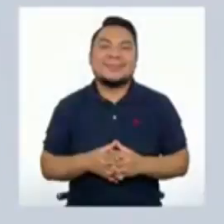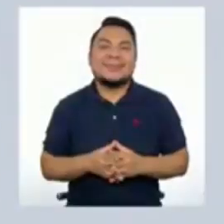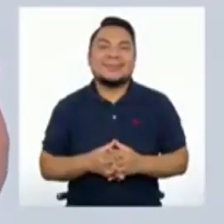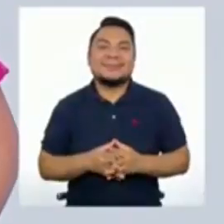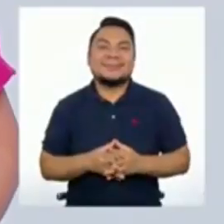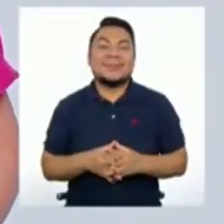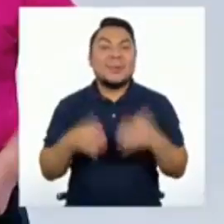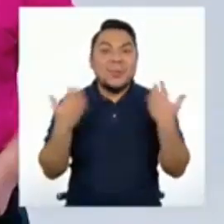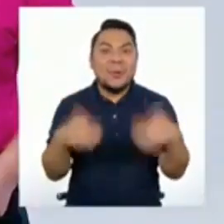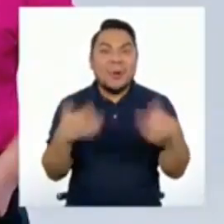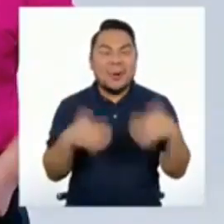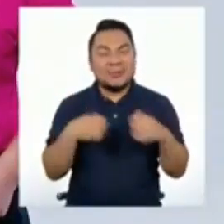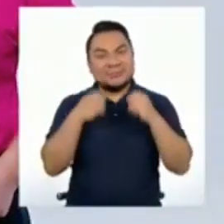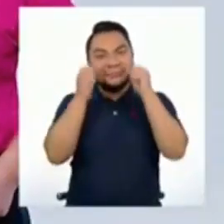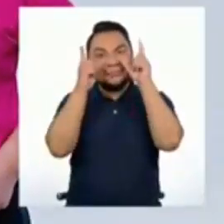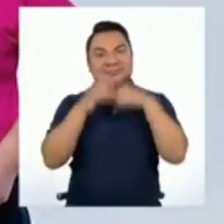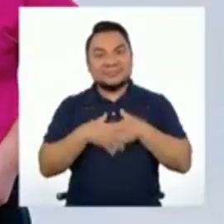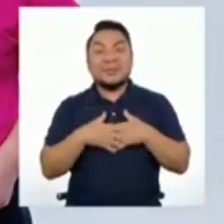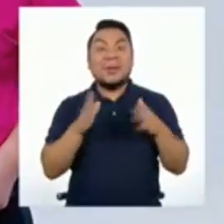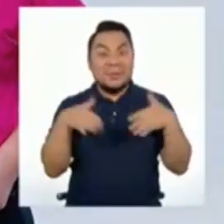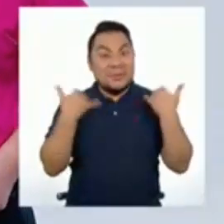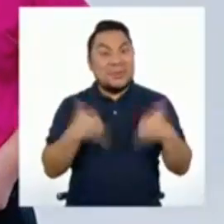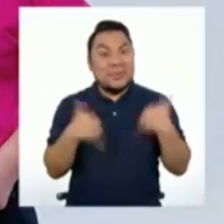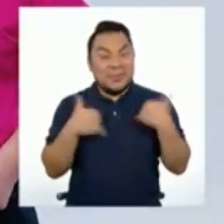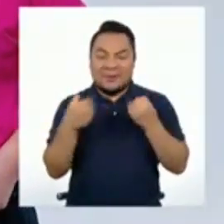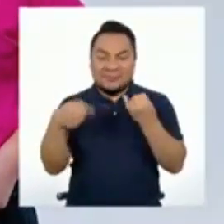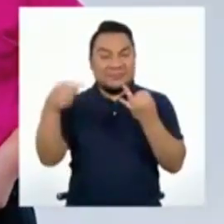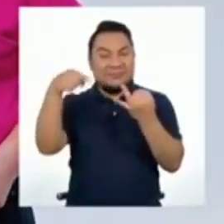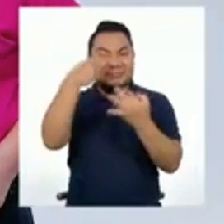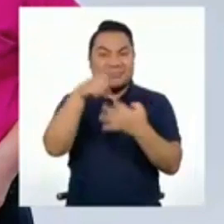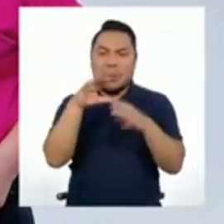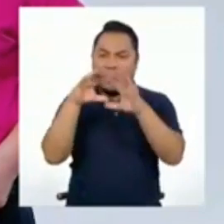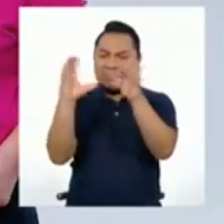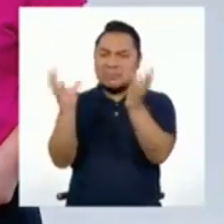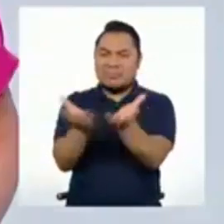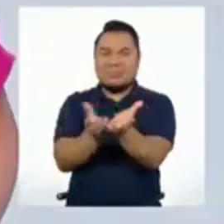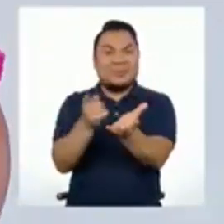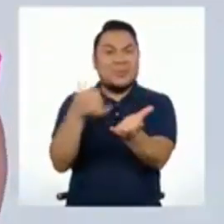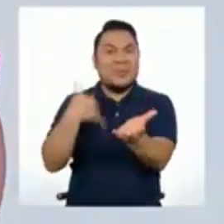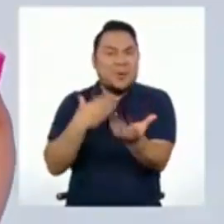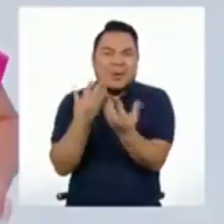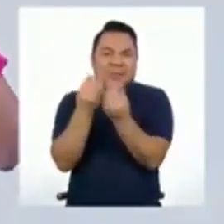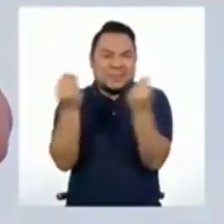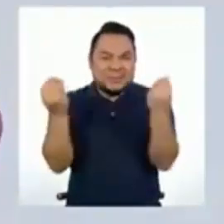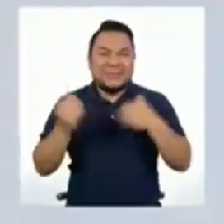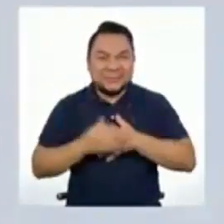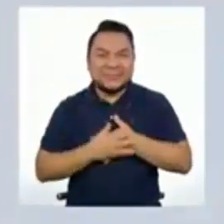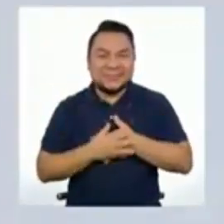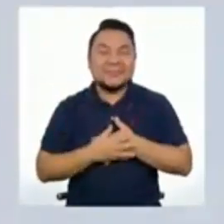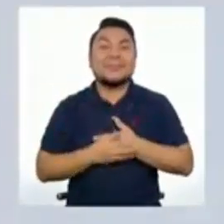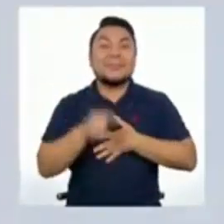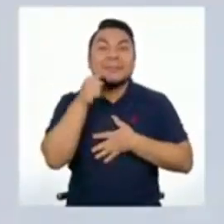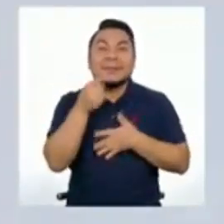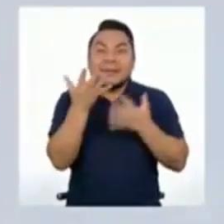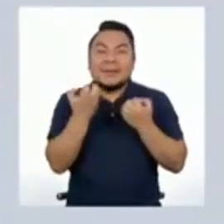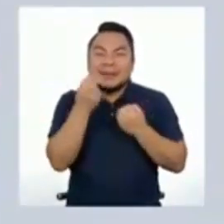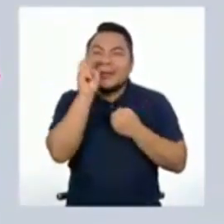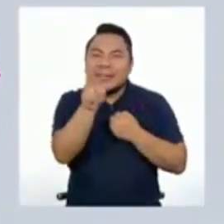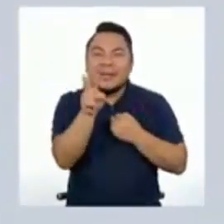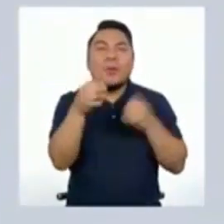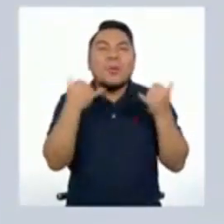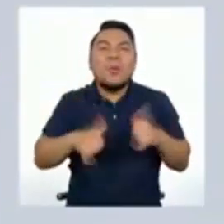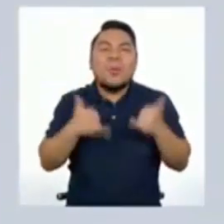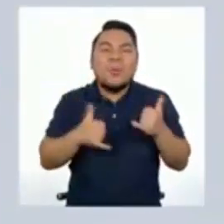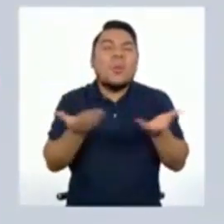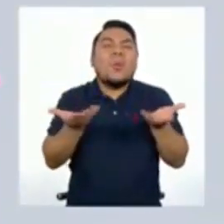Estoy sorprendida. ¿Cuántos juegos se pueden hacer con una pelota? Quiero descubrir todos los juegos que puedo